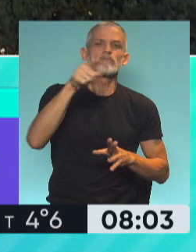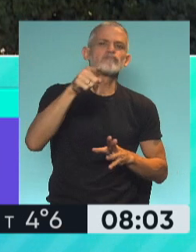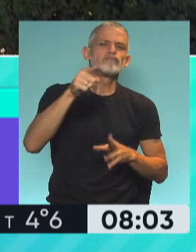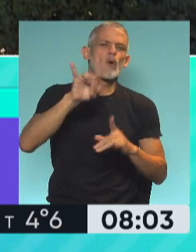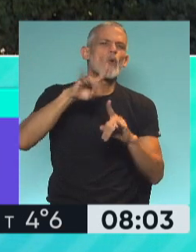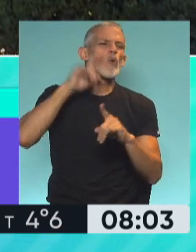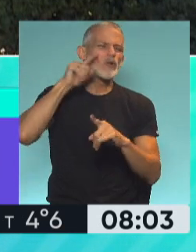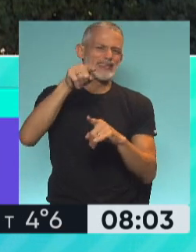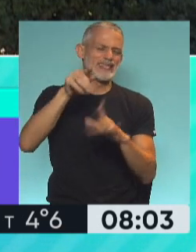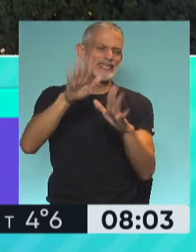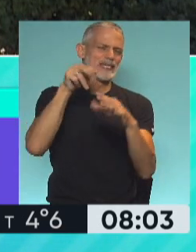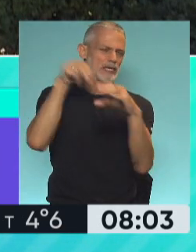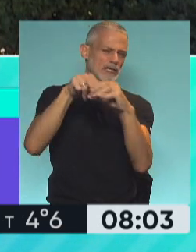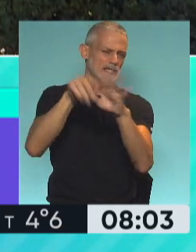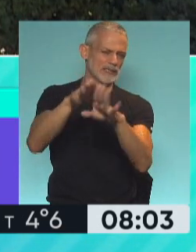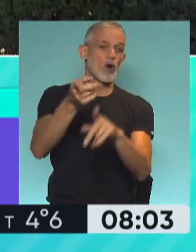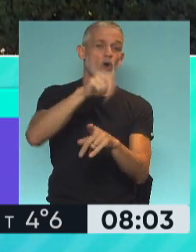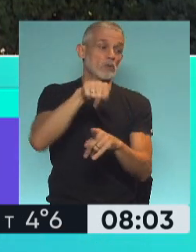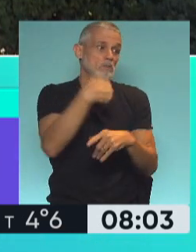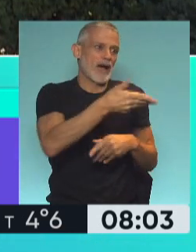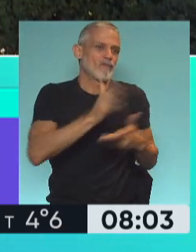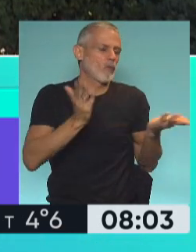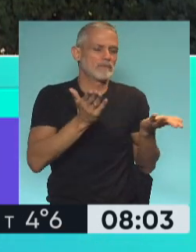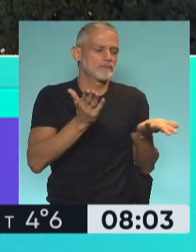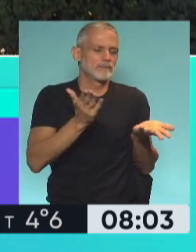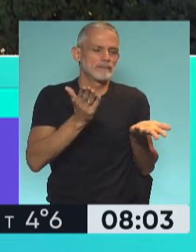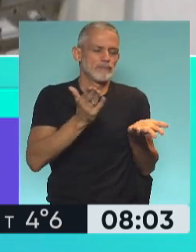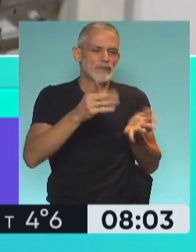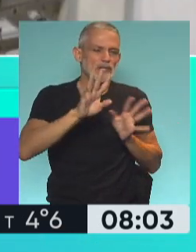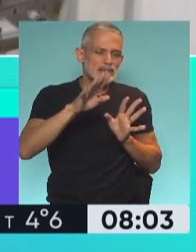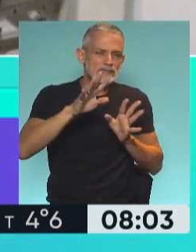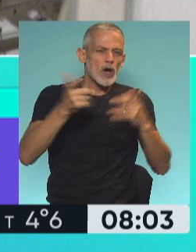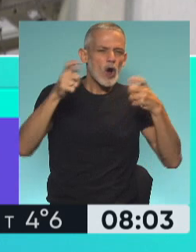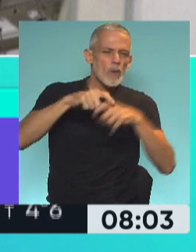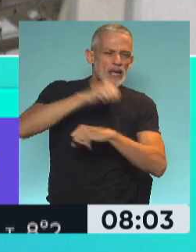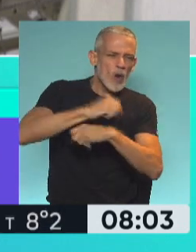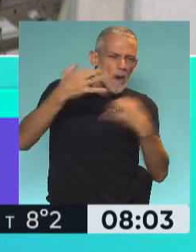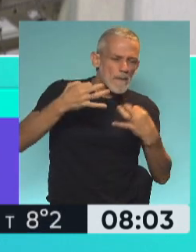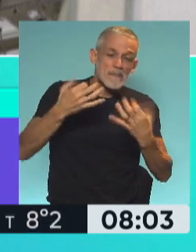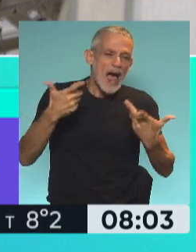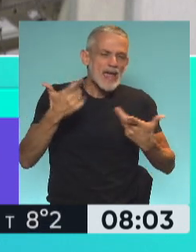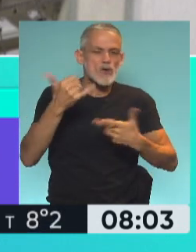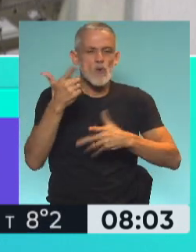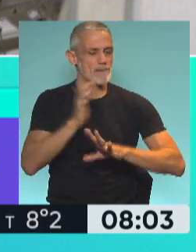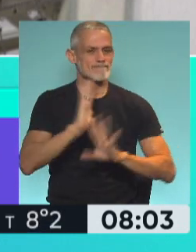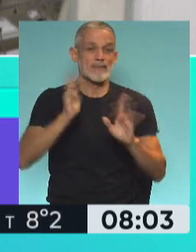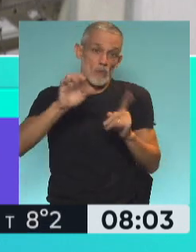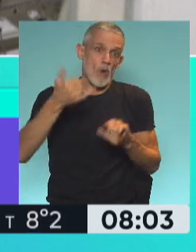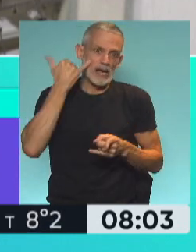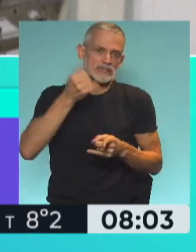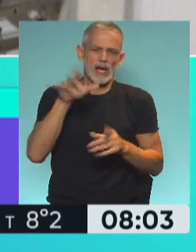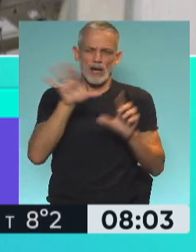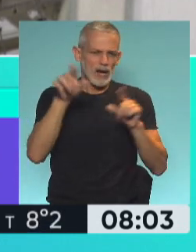en los pacientes que entran a la terapia intensiva. Funcionen o no funcionen esos comités de ética. Lamentablemente la